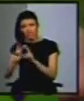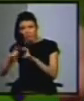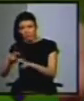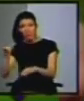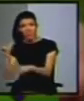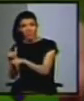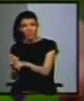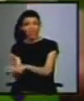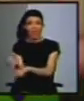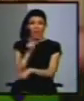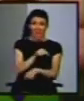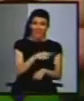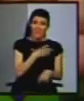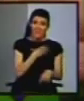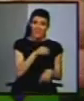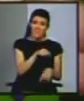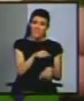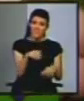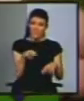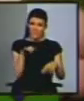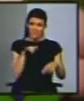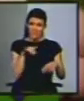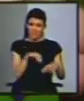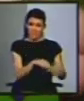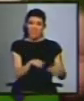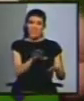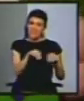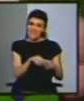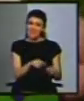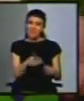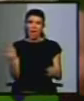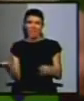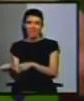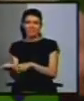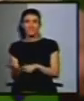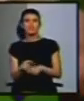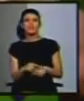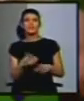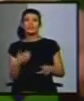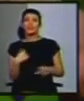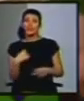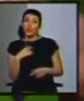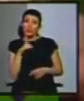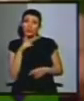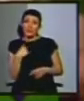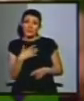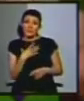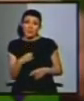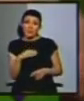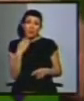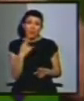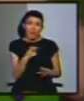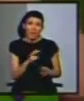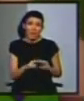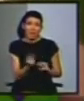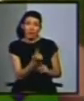fue, que fue su decisión y uno la tiene que aceptar, pero también si fue intervención de tercero, a lo mejor ya a esta altura